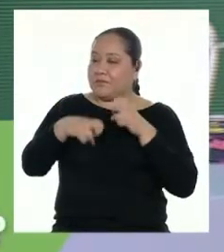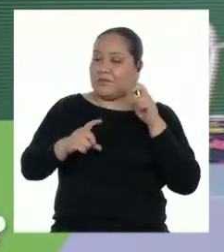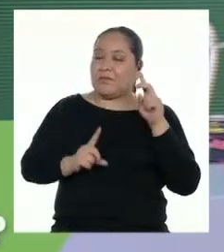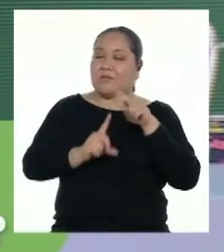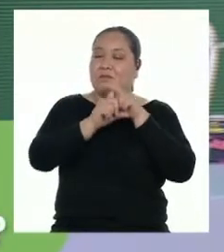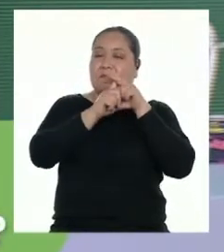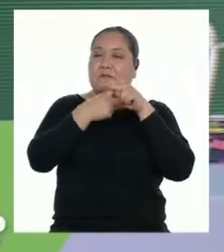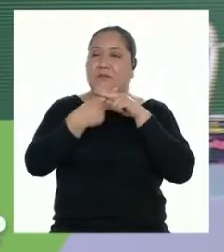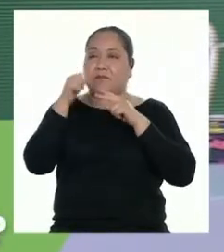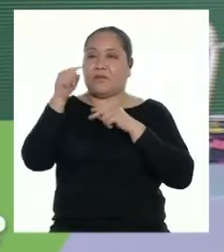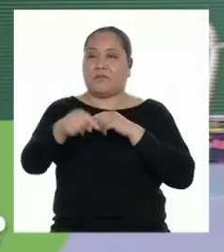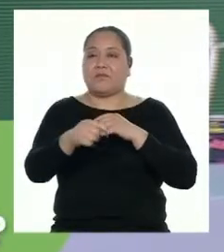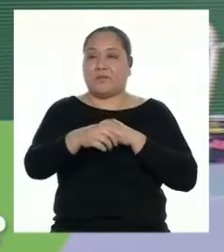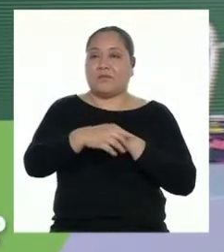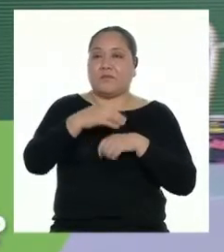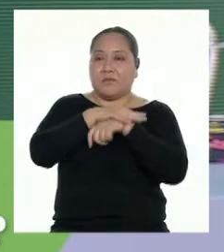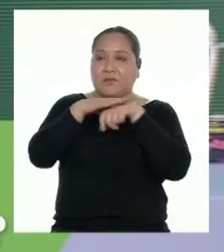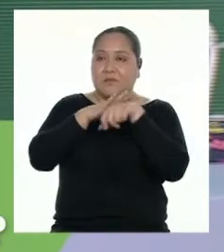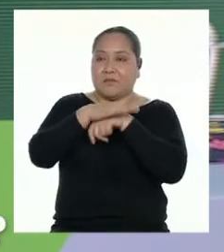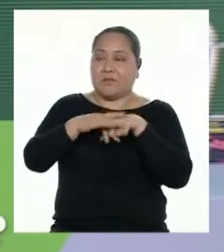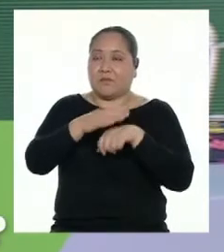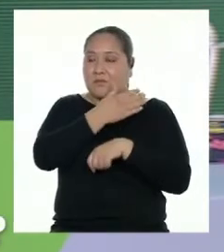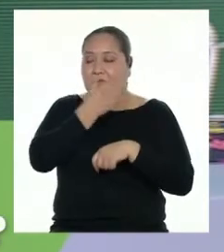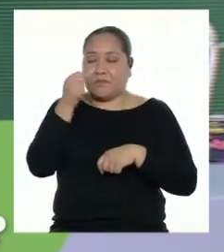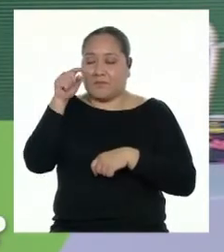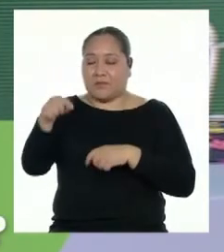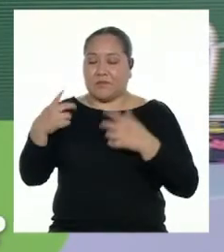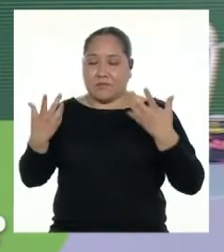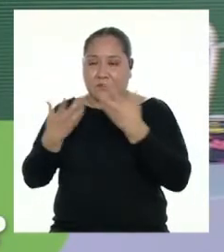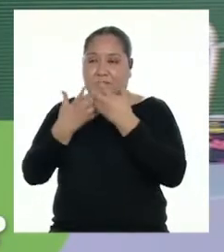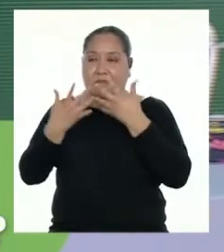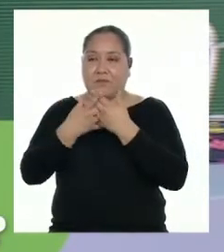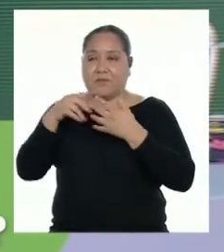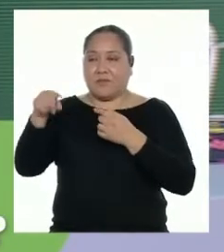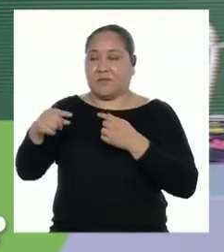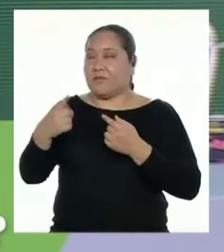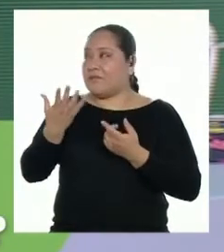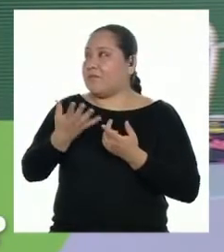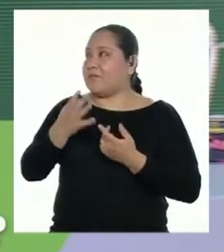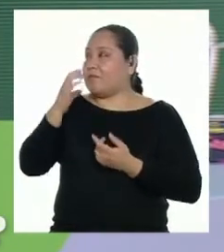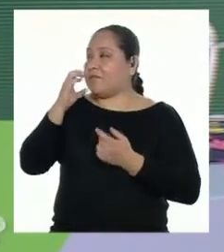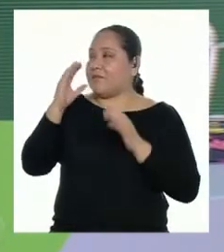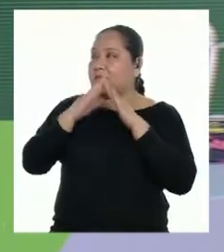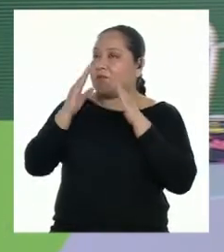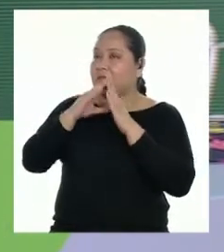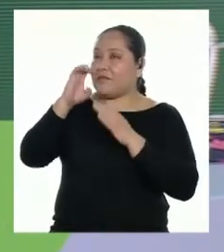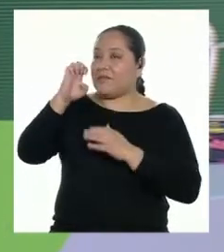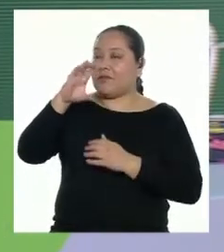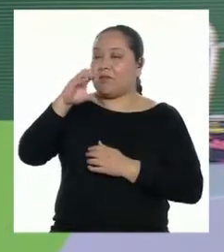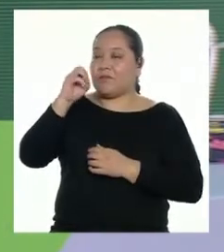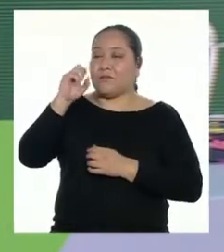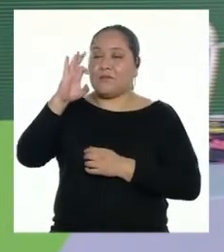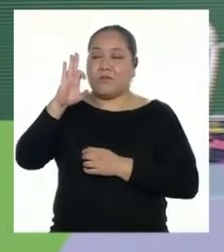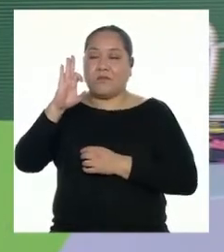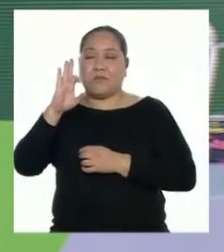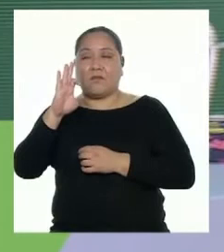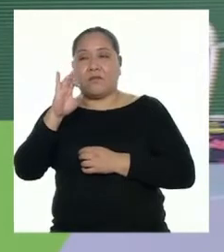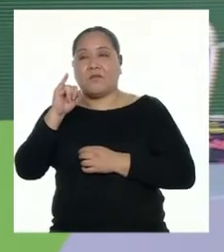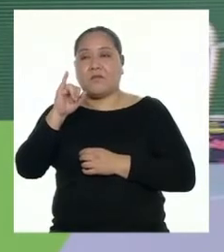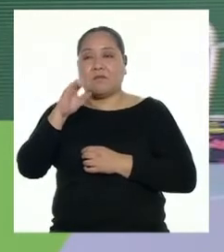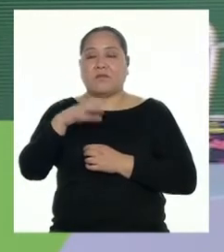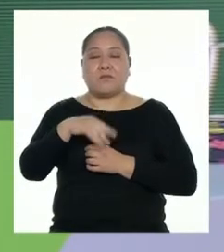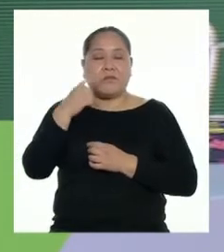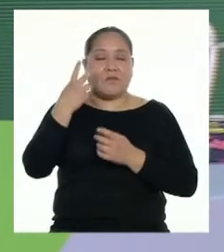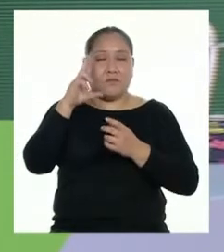de mejora y mis objetivos se vincula a mi propósito de lograr un hogar ecoeficiente? Y la tercera: ¿mis acciones